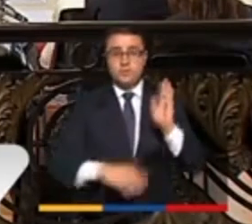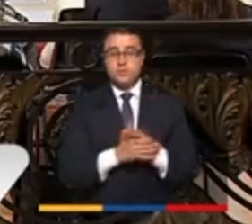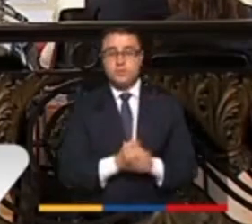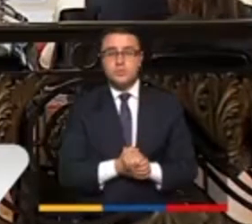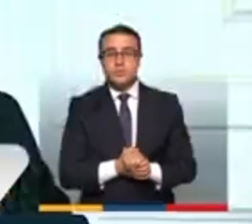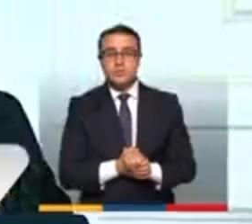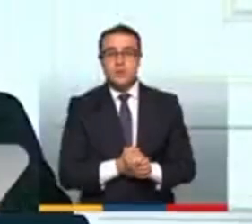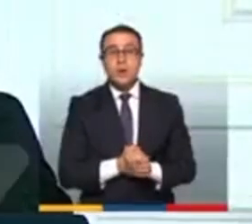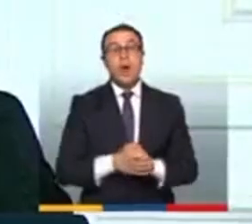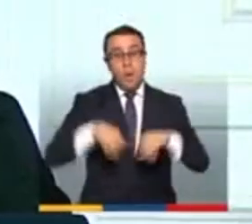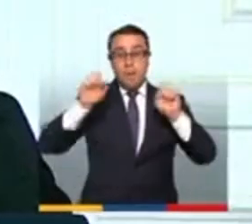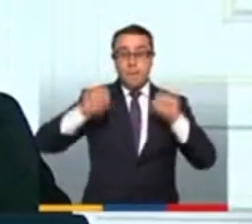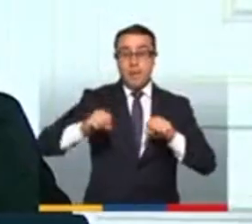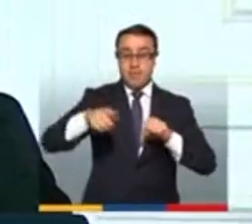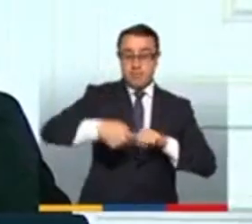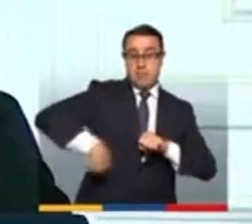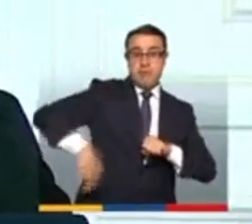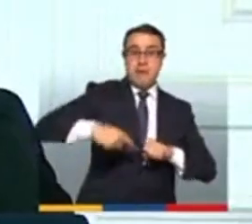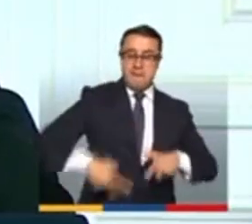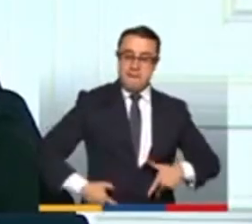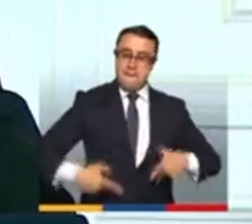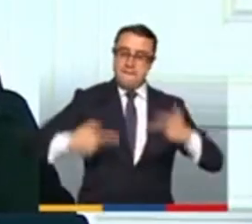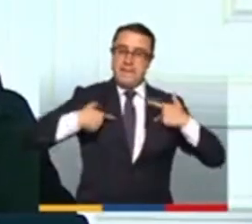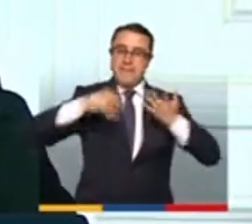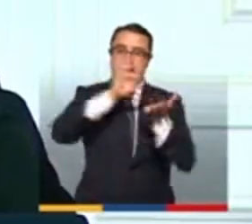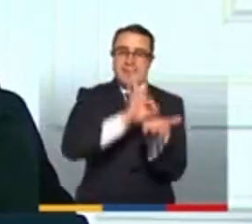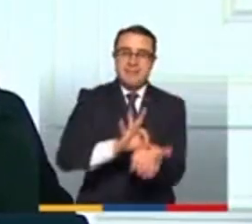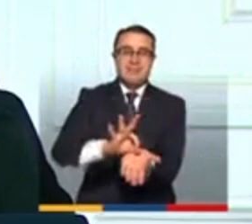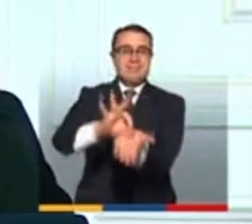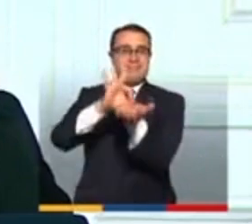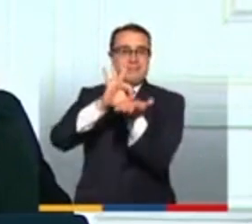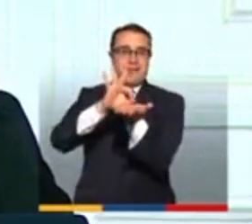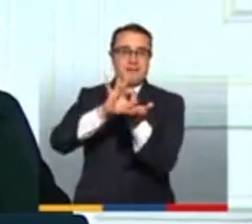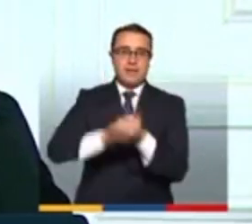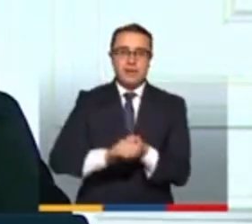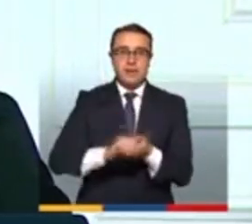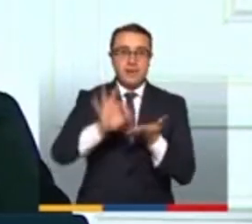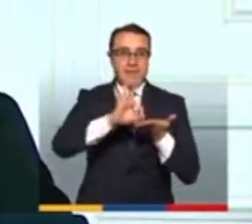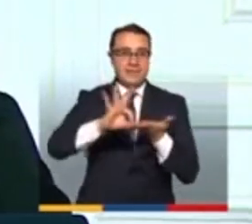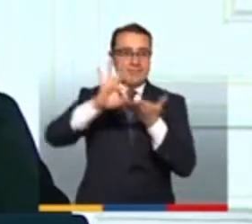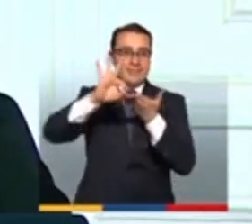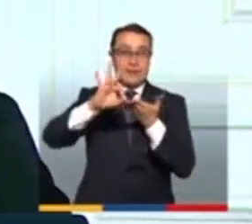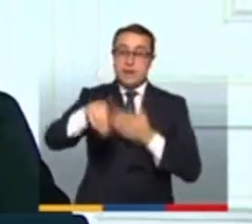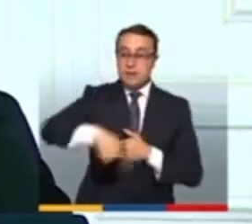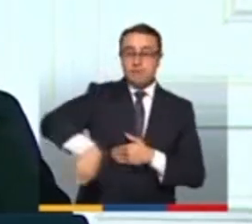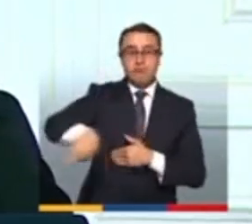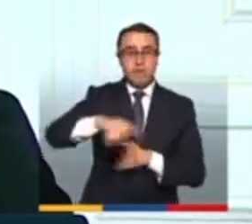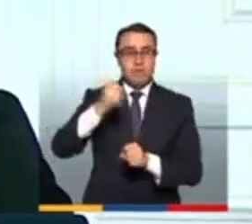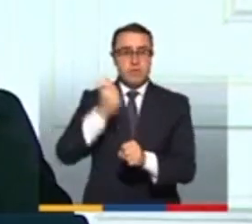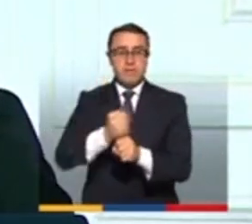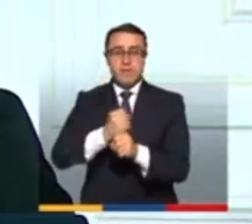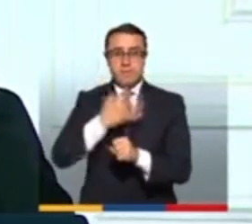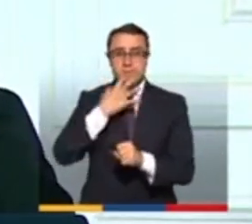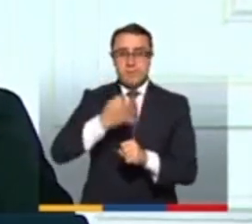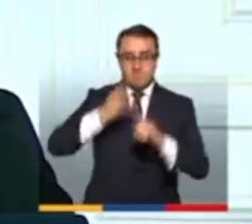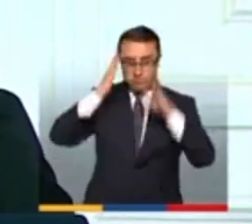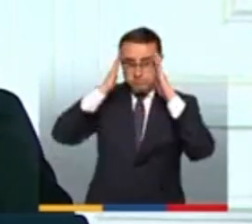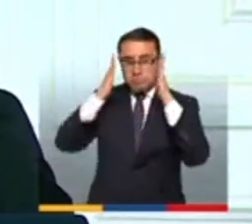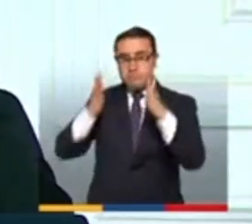una dignificación como trabajadora y trabajadores que son?